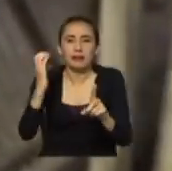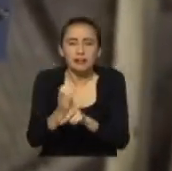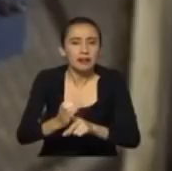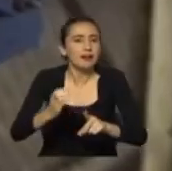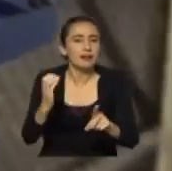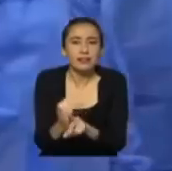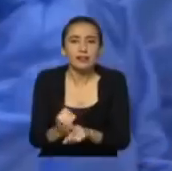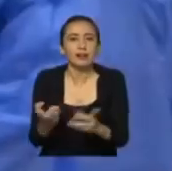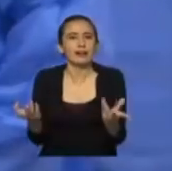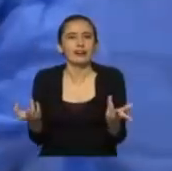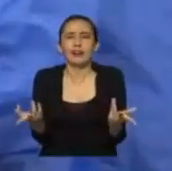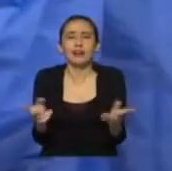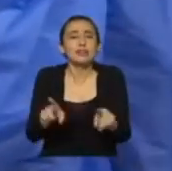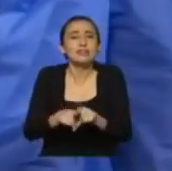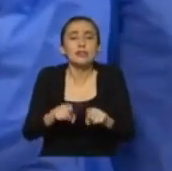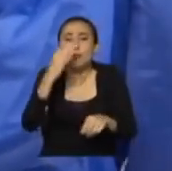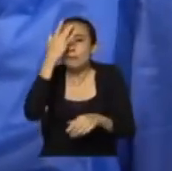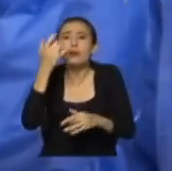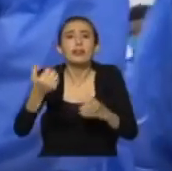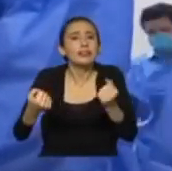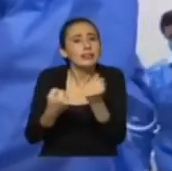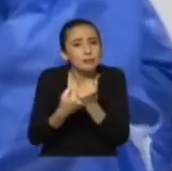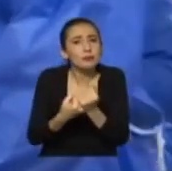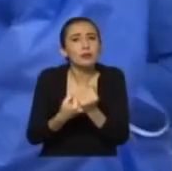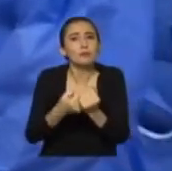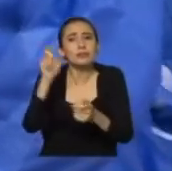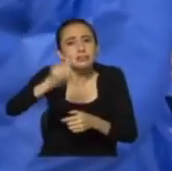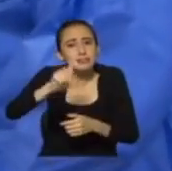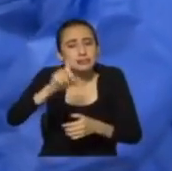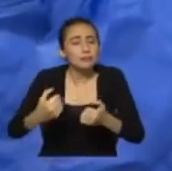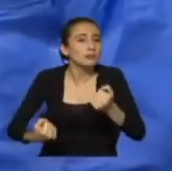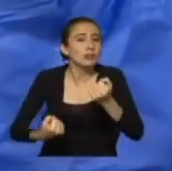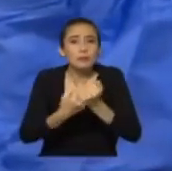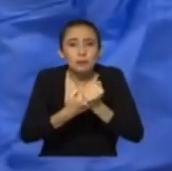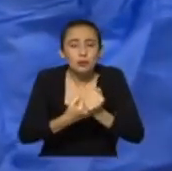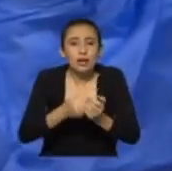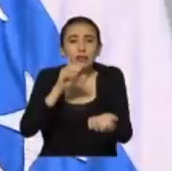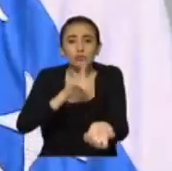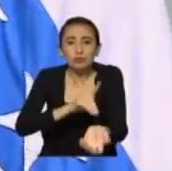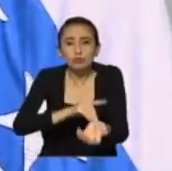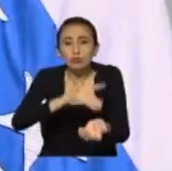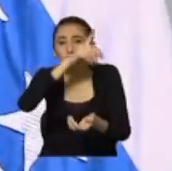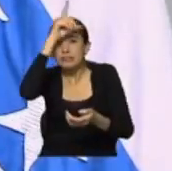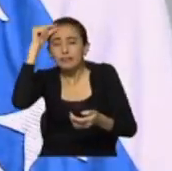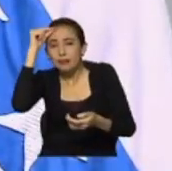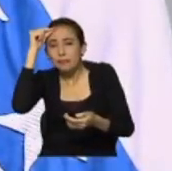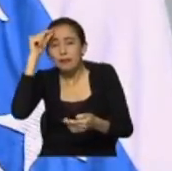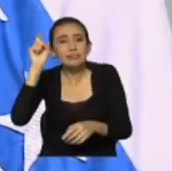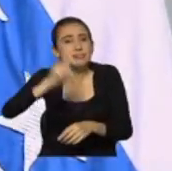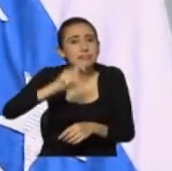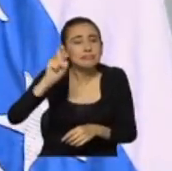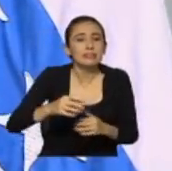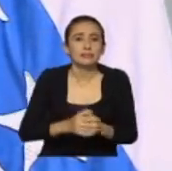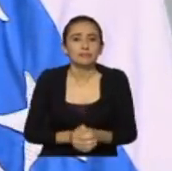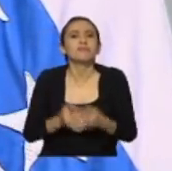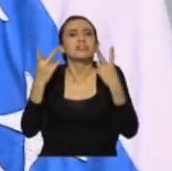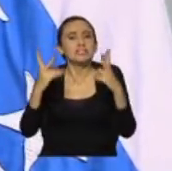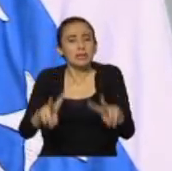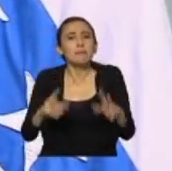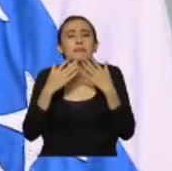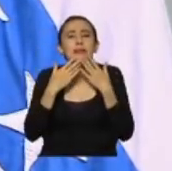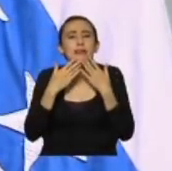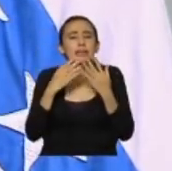mostrarles nuestro apoyo porque sin duda son ellos quienes tienen el mayor peso en sus hombros se nos critica por conseguir importantes